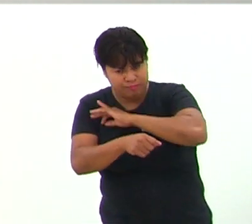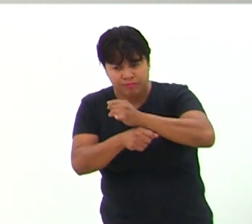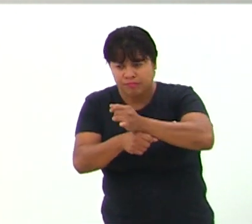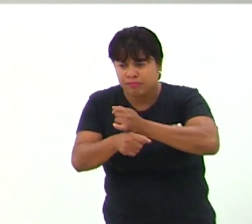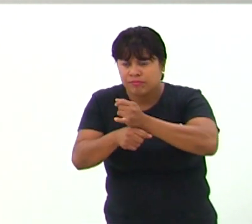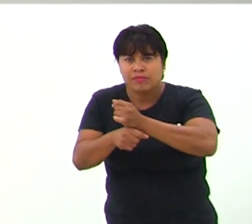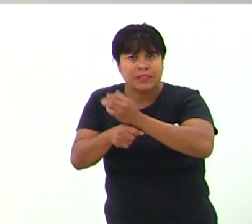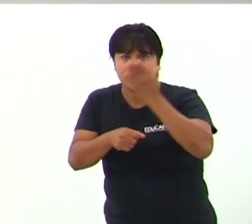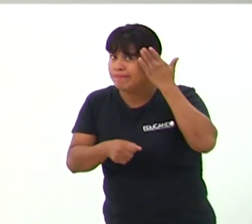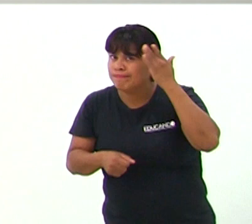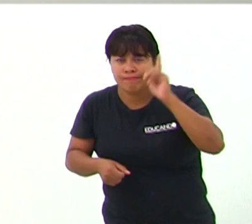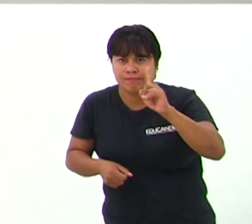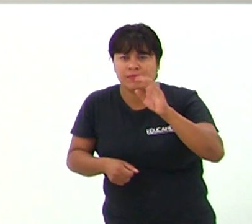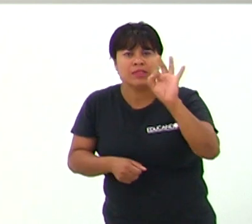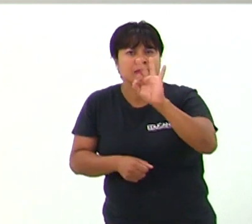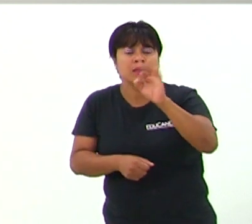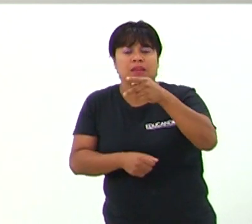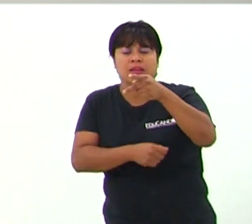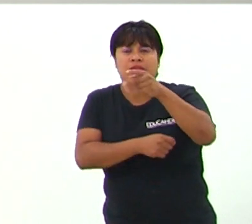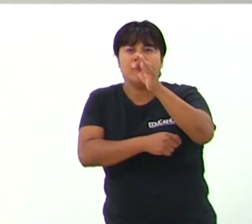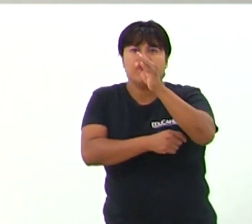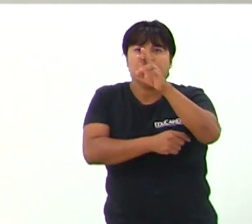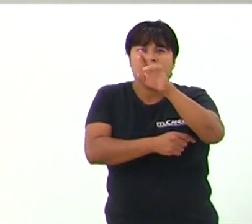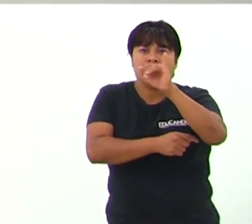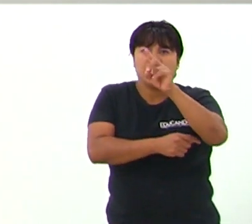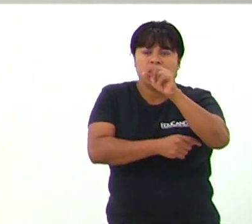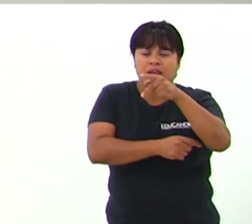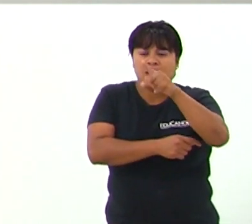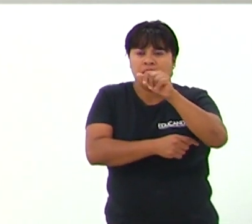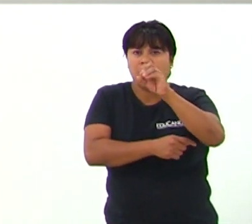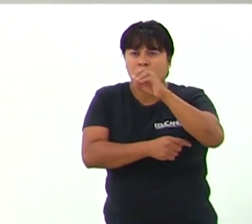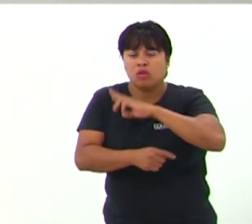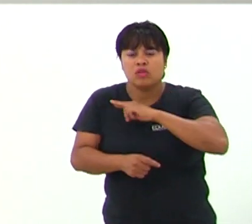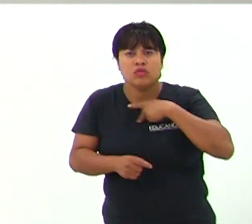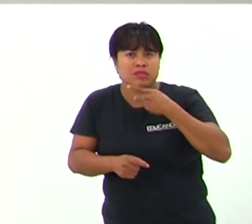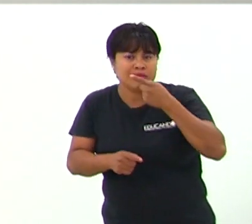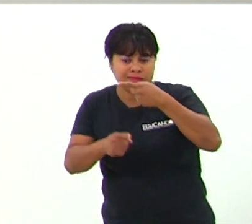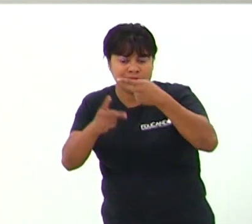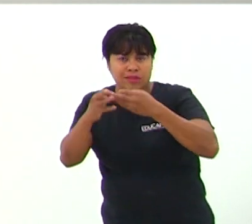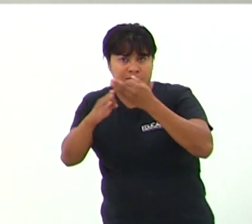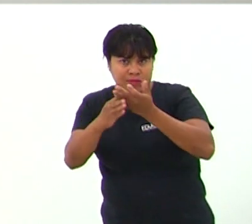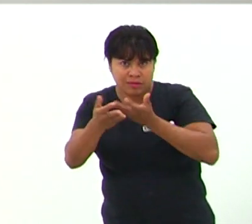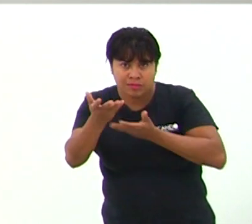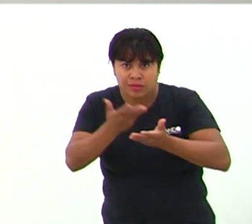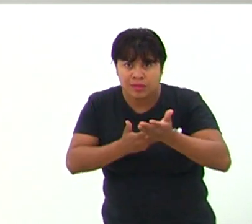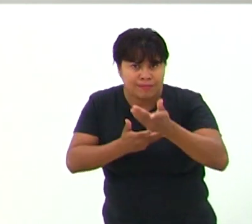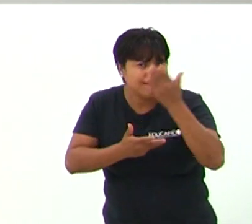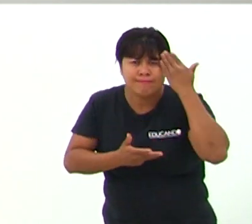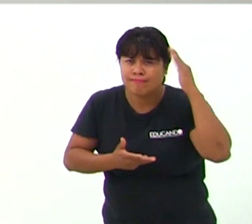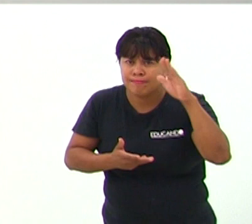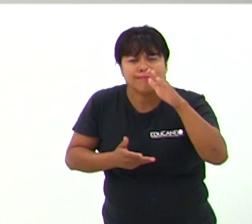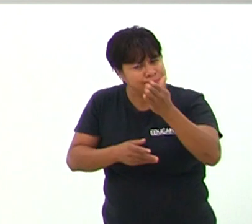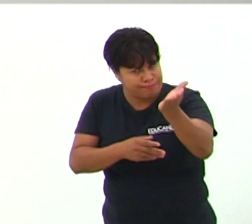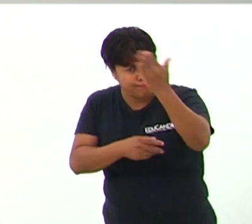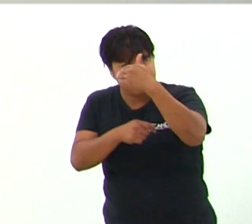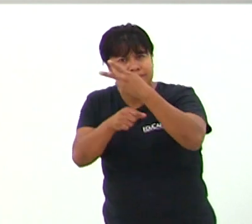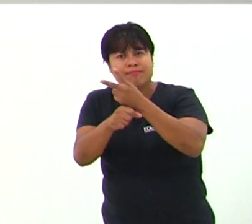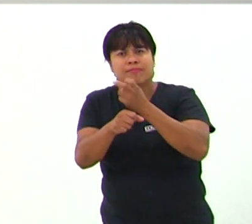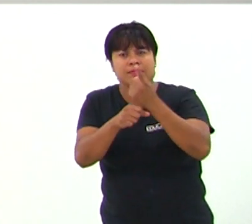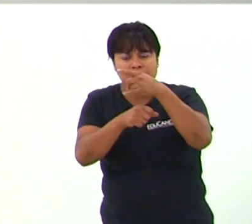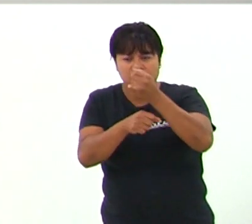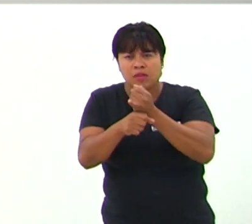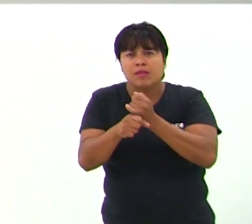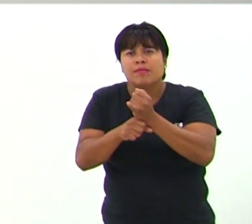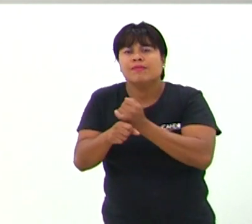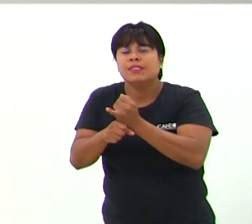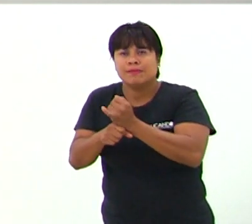si no conoces a alguno de los personajes que aquí en Educando TV te estamos compartiendo. Frida Kahlo